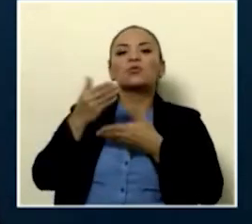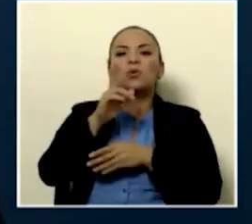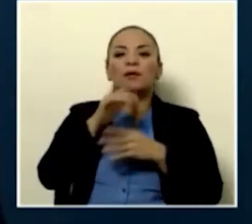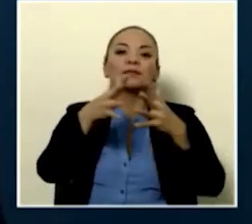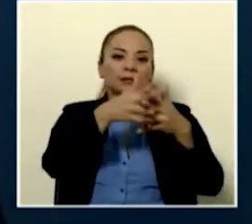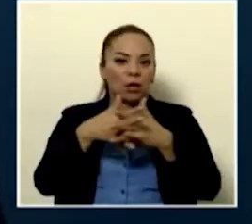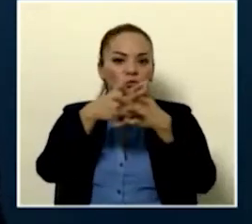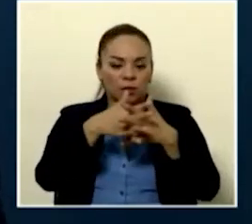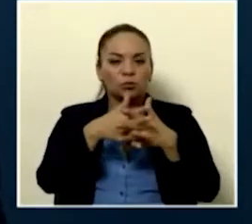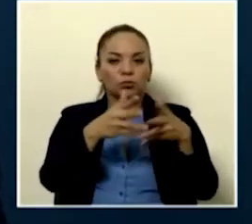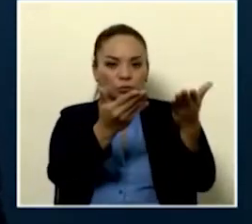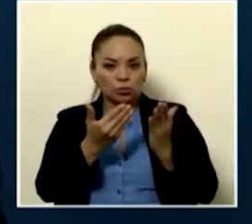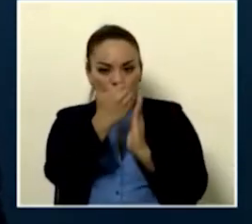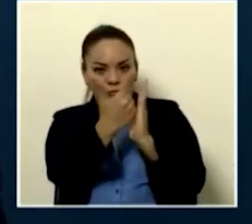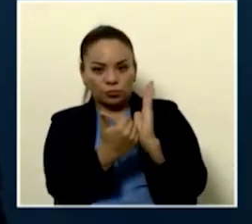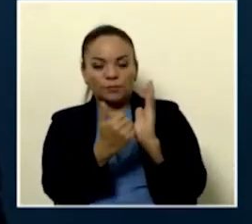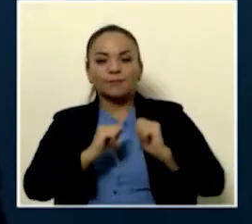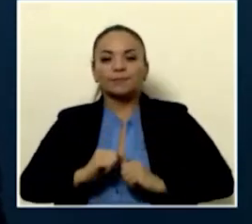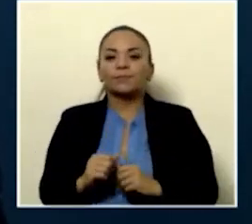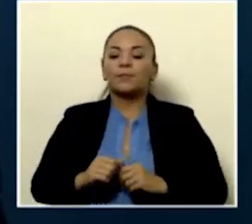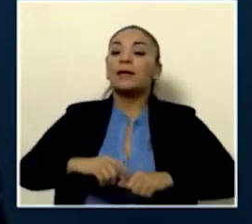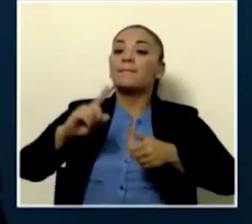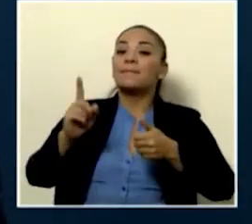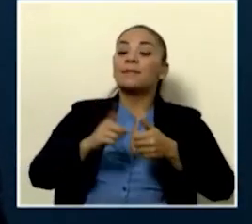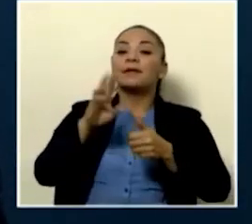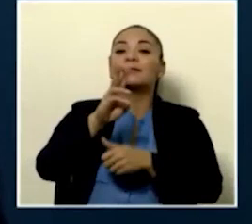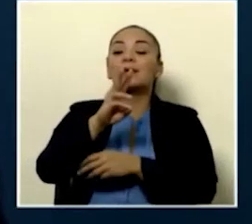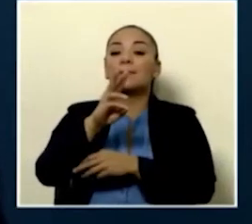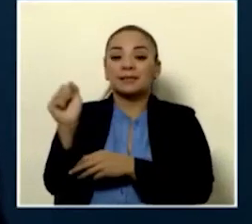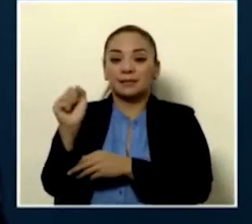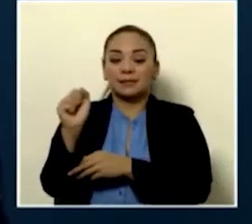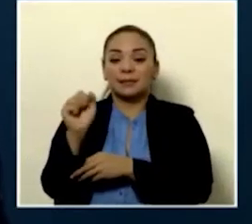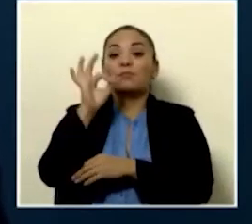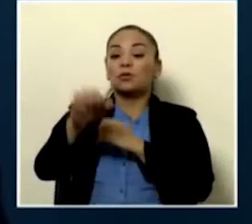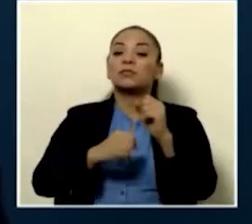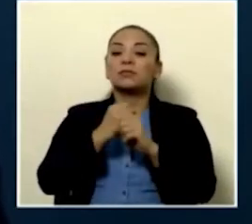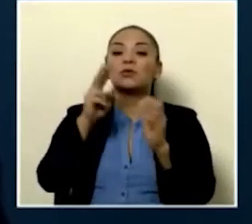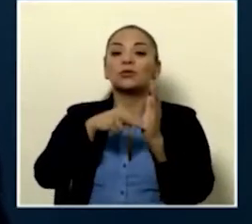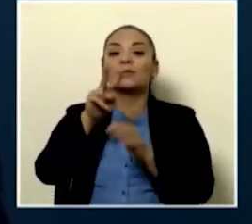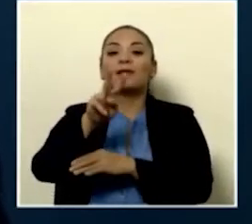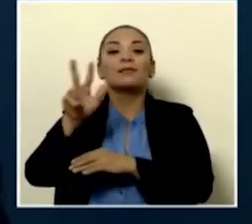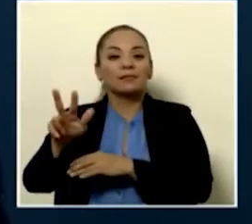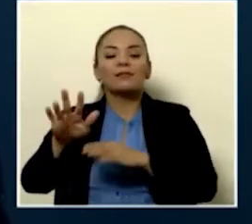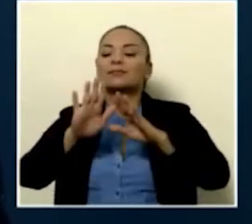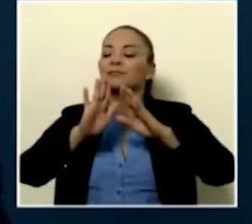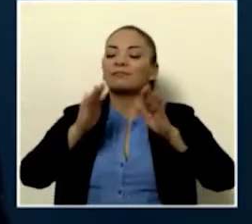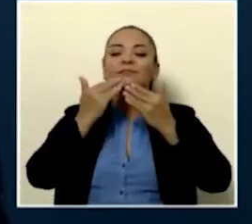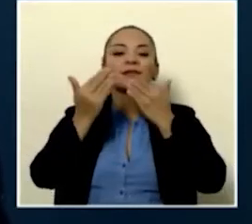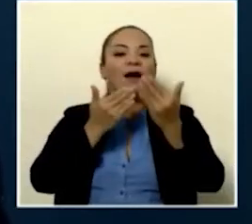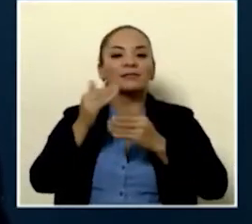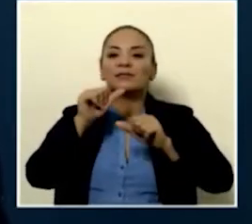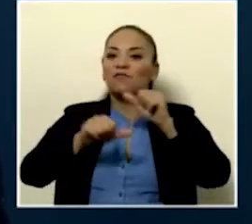americano, y en el primer semestre de 2023, gracias al esfuerzo